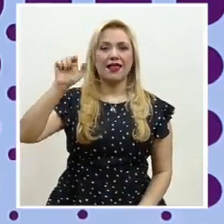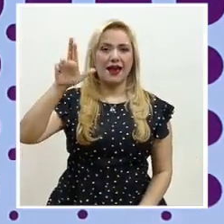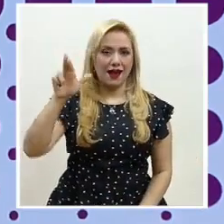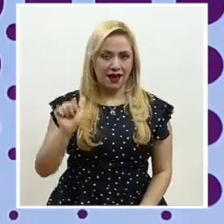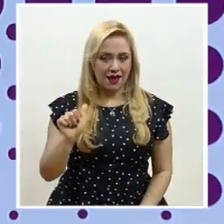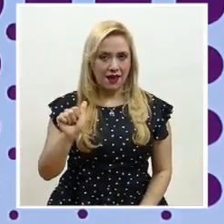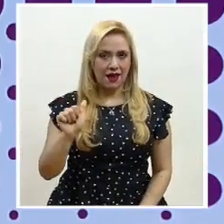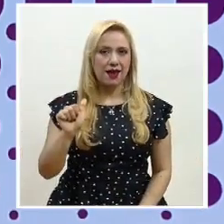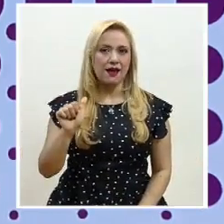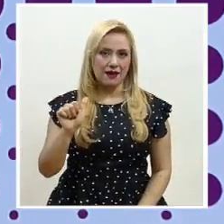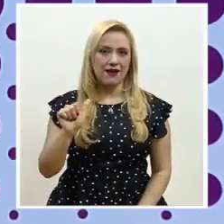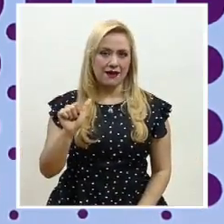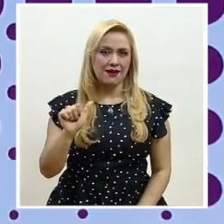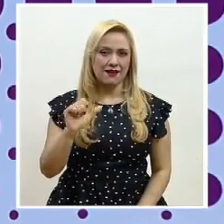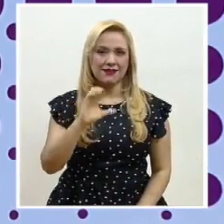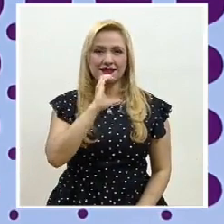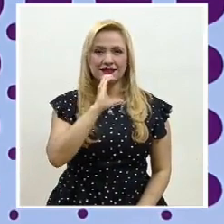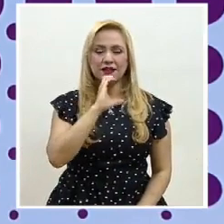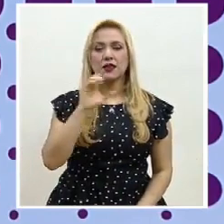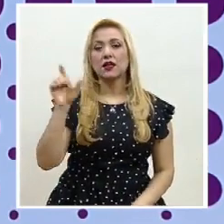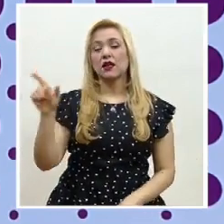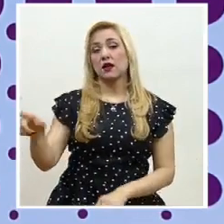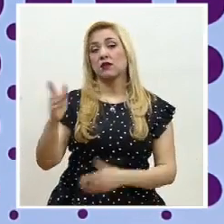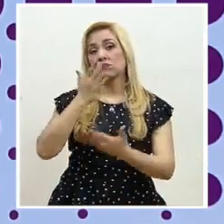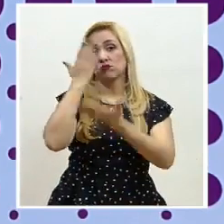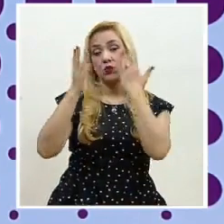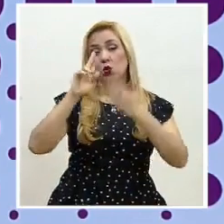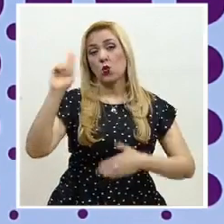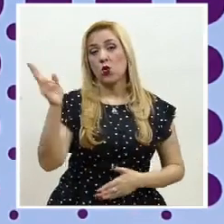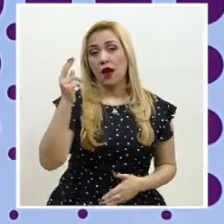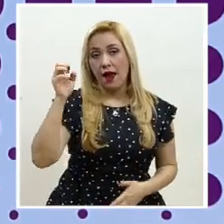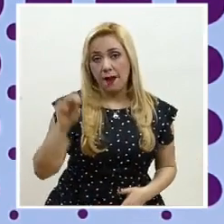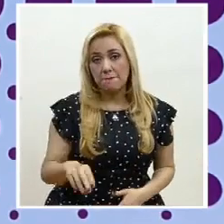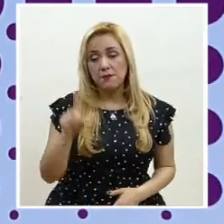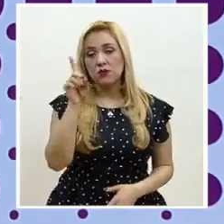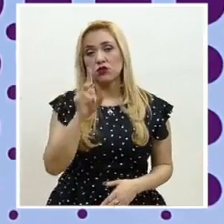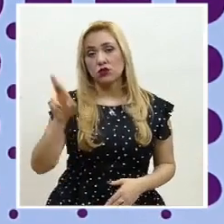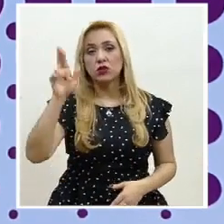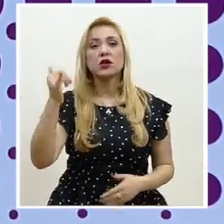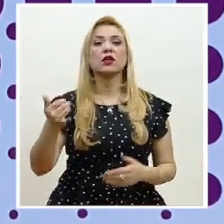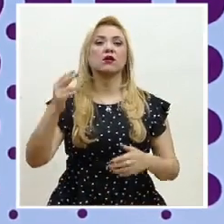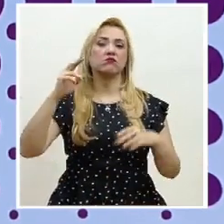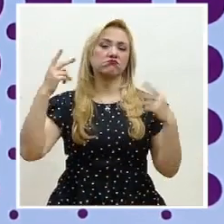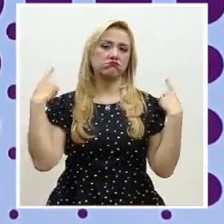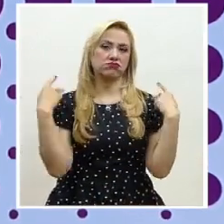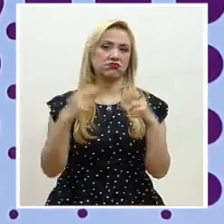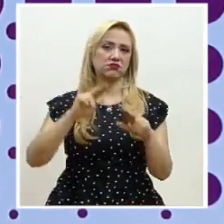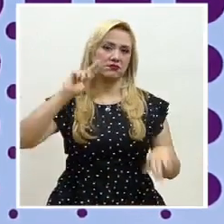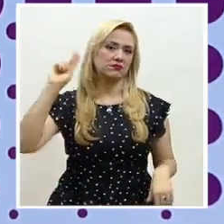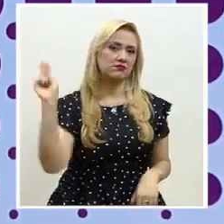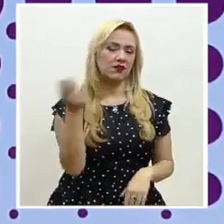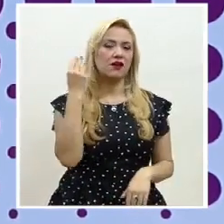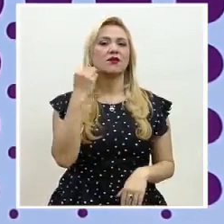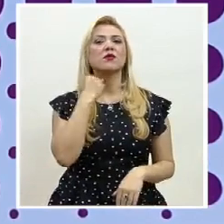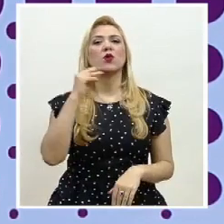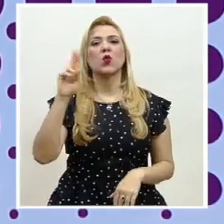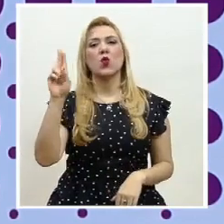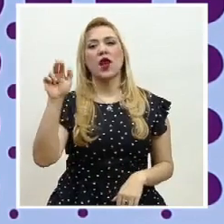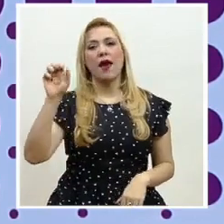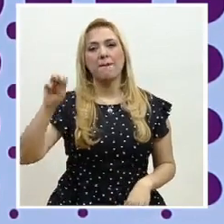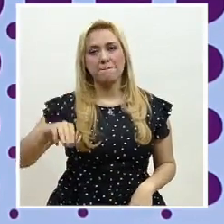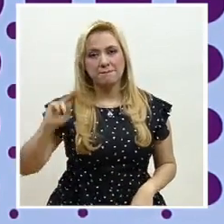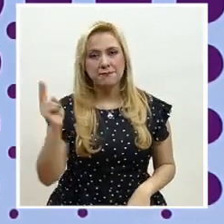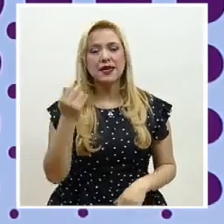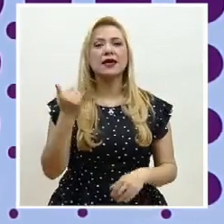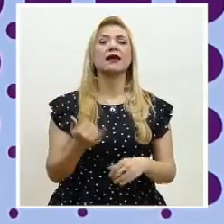maestro y doctor en Derecho por la Universidad Nacional Autónoma de México y ha sido profesor de la Facultad de Derecho de la UNAM y de la División de Estudios Jurídicos del